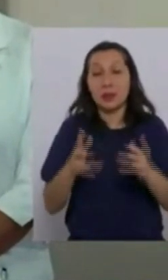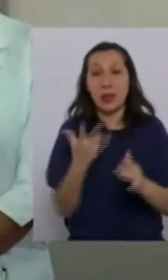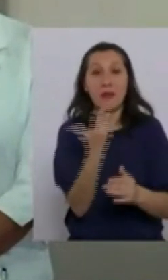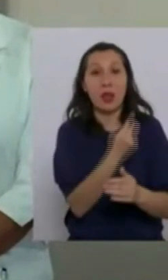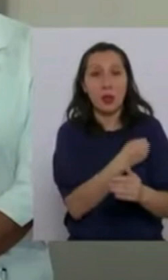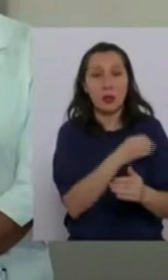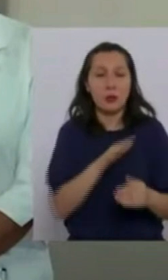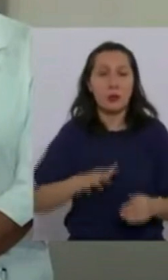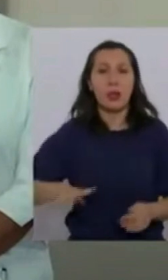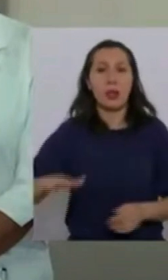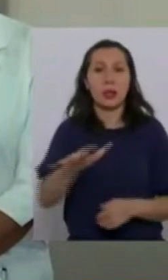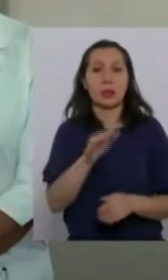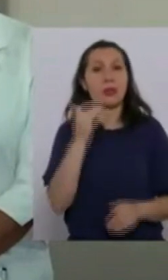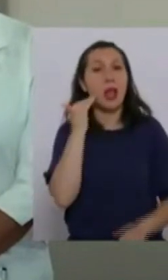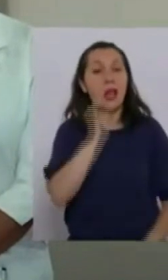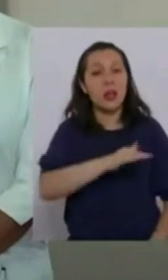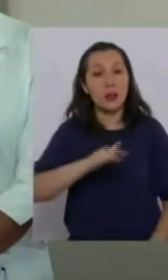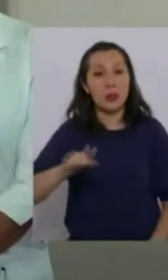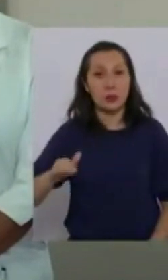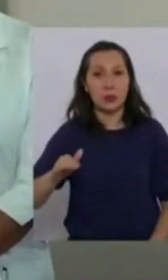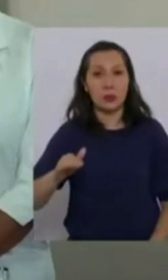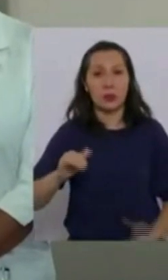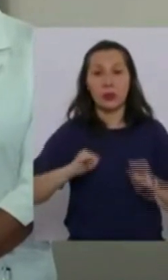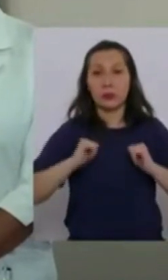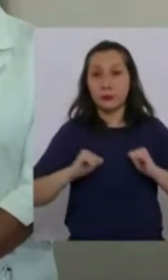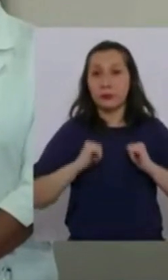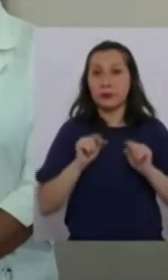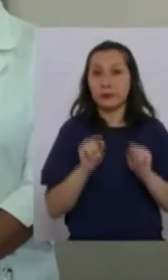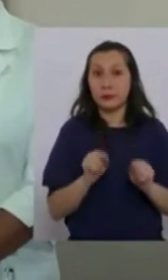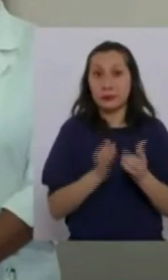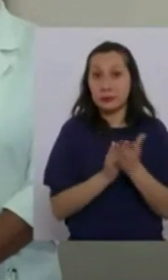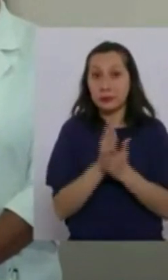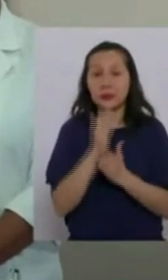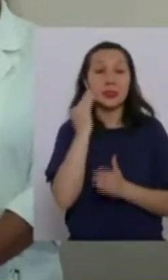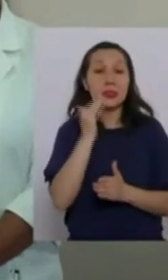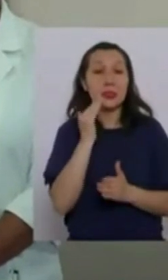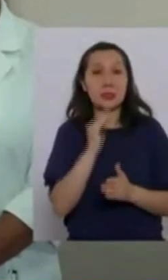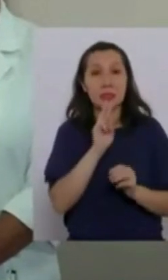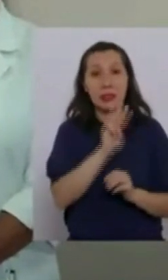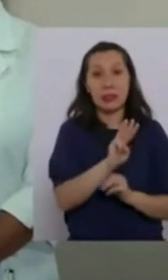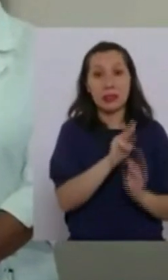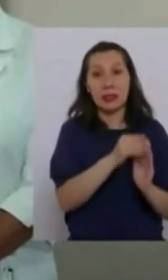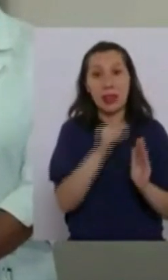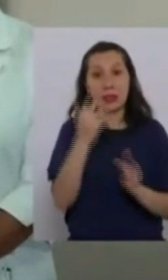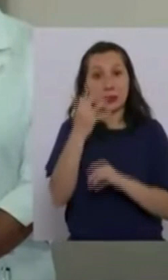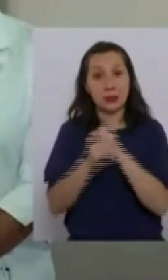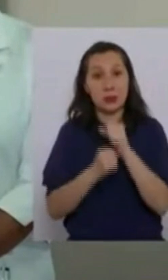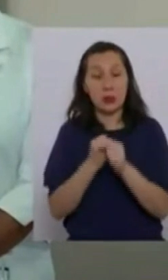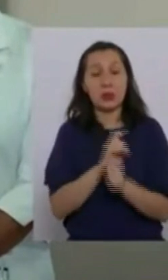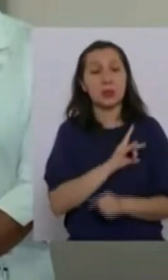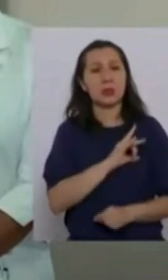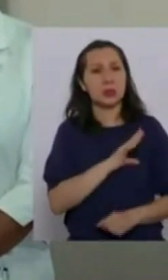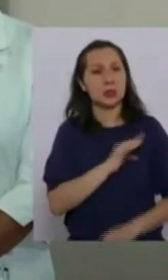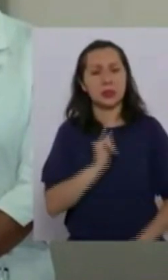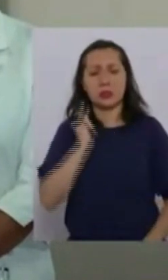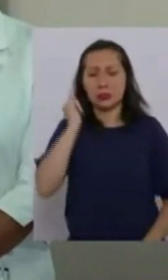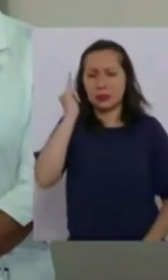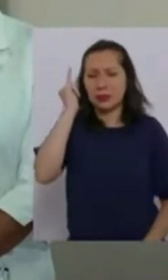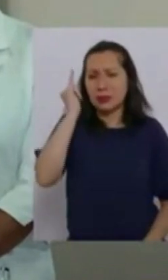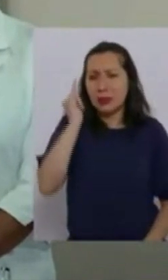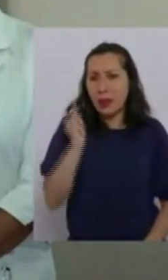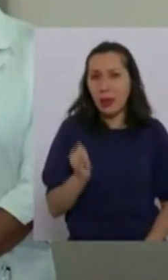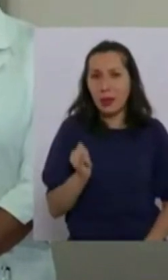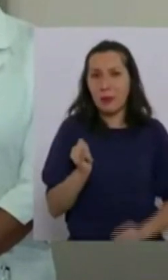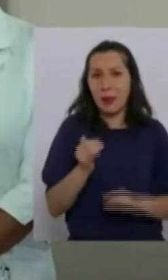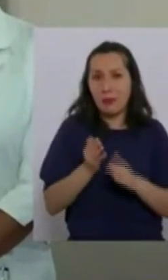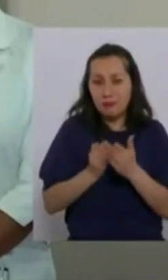y los jóvenes, de hecho empezamos con los niños entre 3 y 5 años. Y por tanto Chile ha estado siempre adelante en esta lucha contra